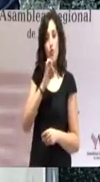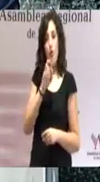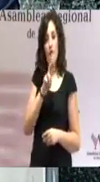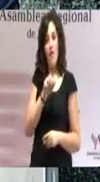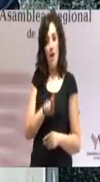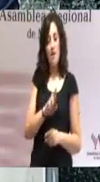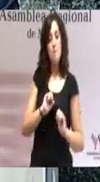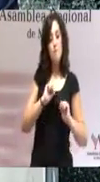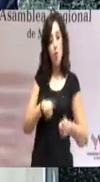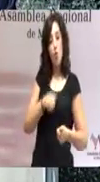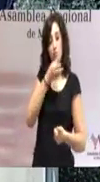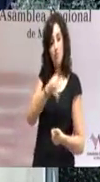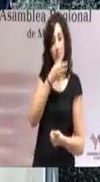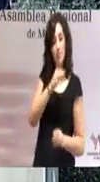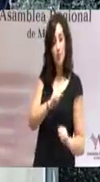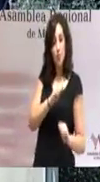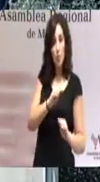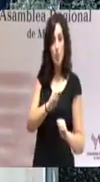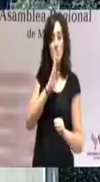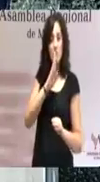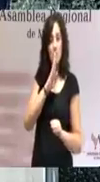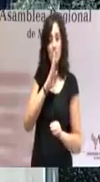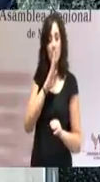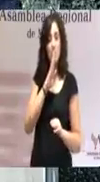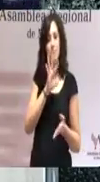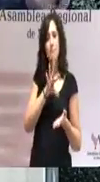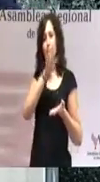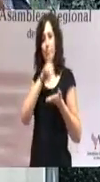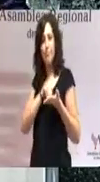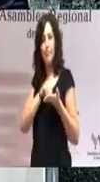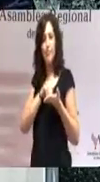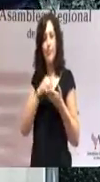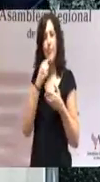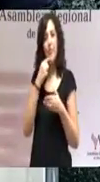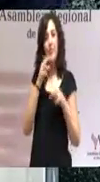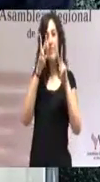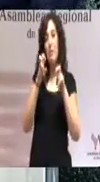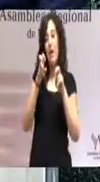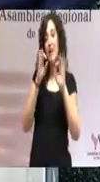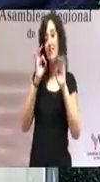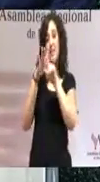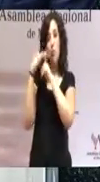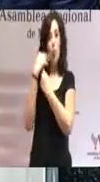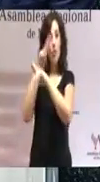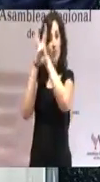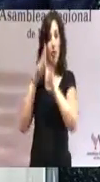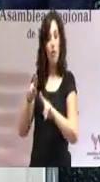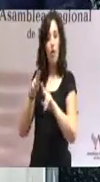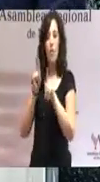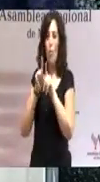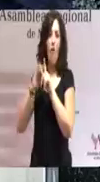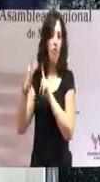empezaba su intervención haciendo alusión a que la coyuntura internacional ha sido